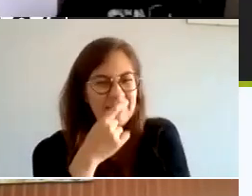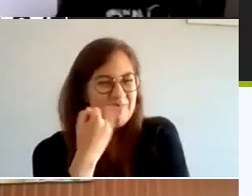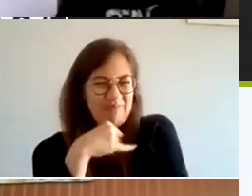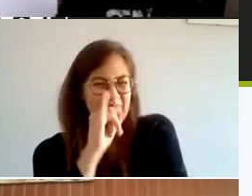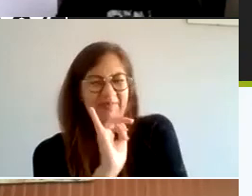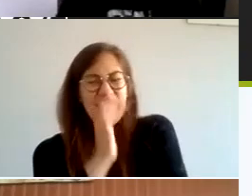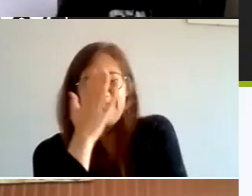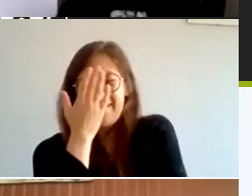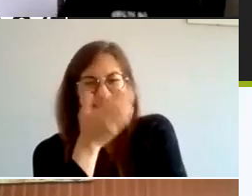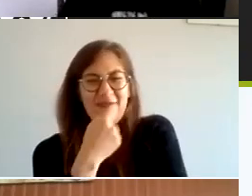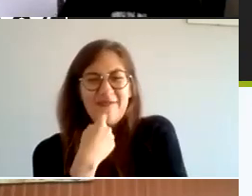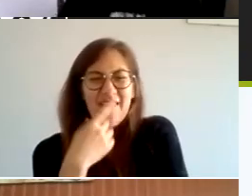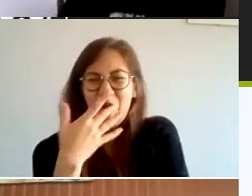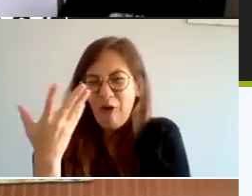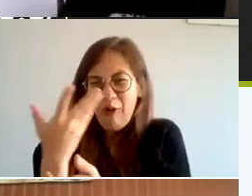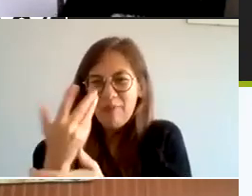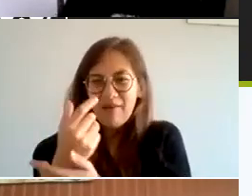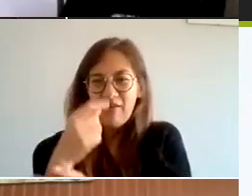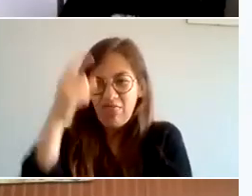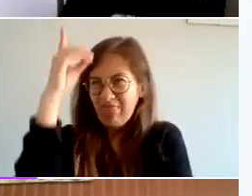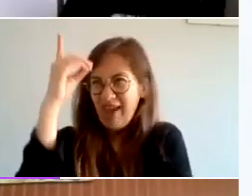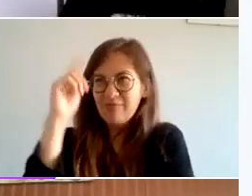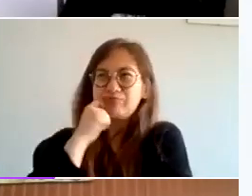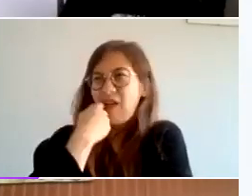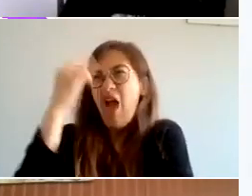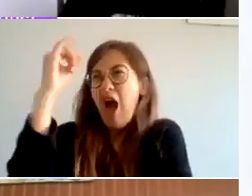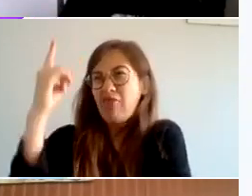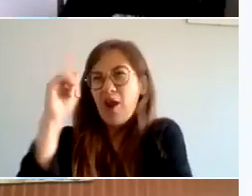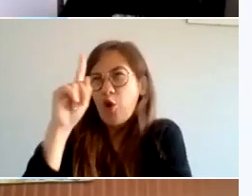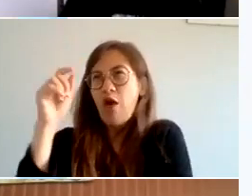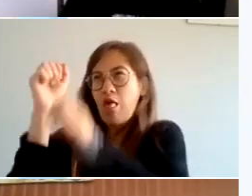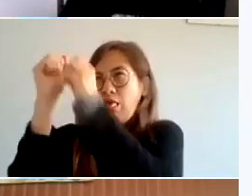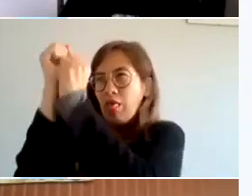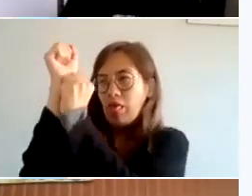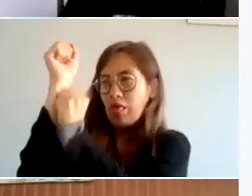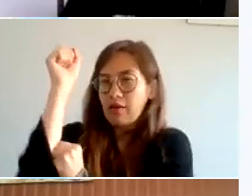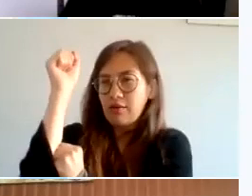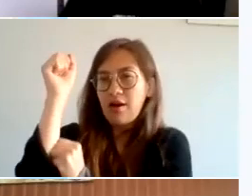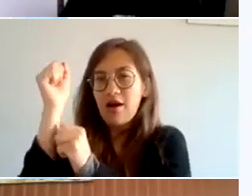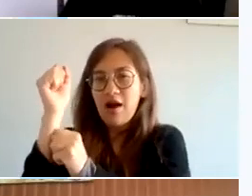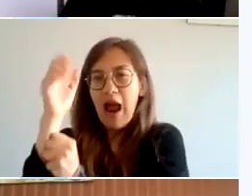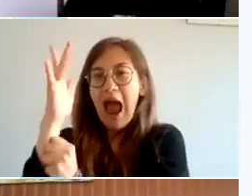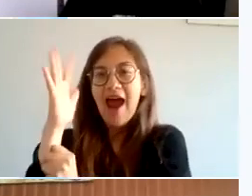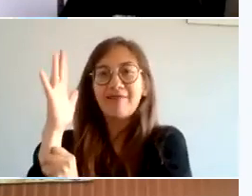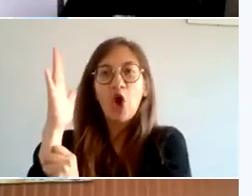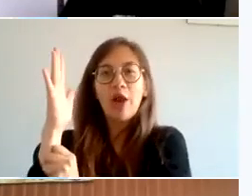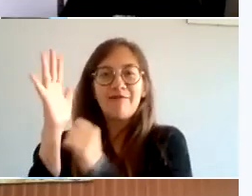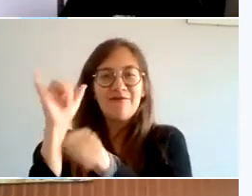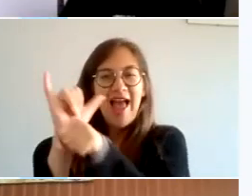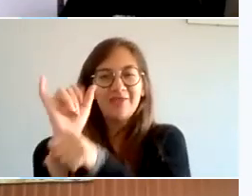mostrar un tema de cobertura en Chile de cada una de las señales que existen. De hecho, vamos a movernos acá derechamente a Puerto